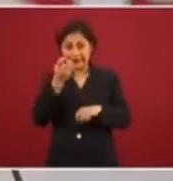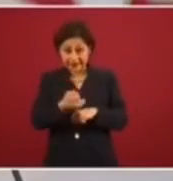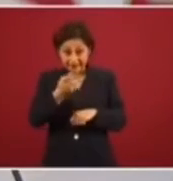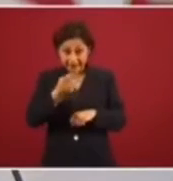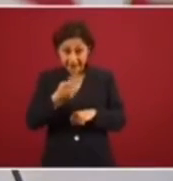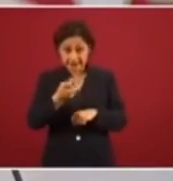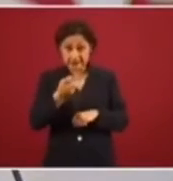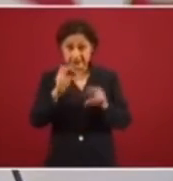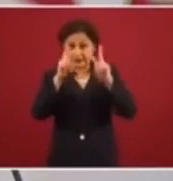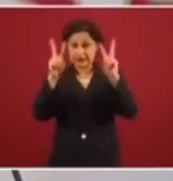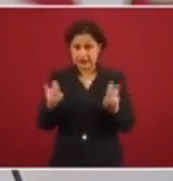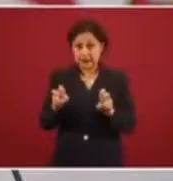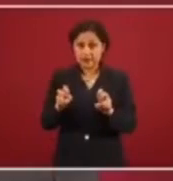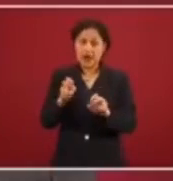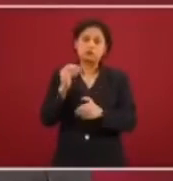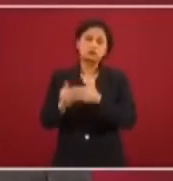que